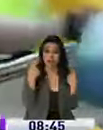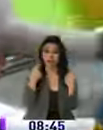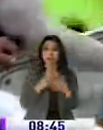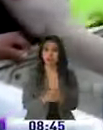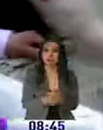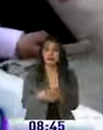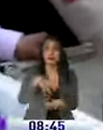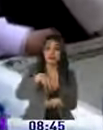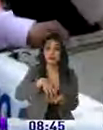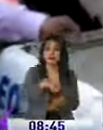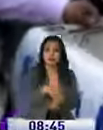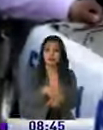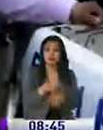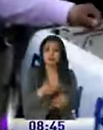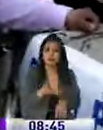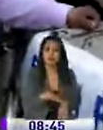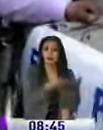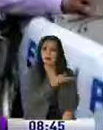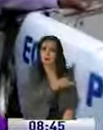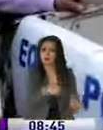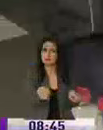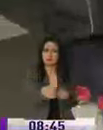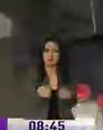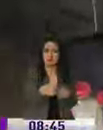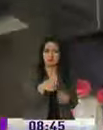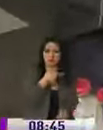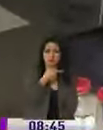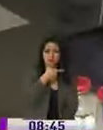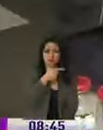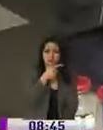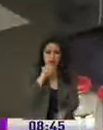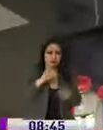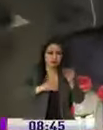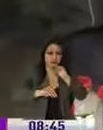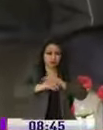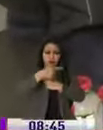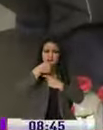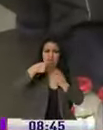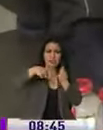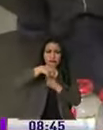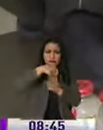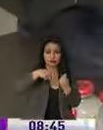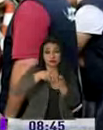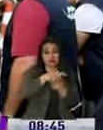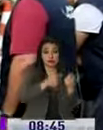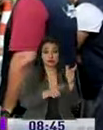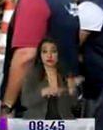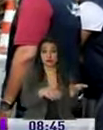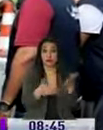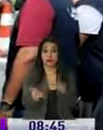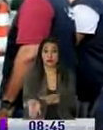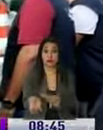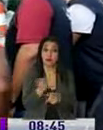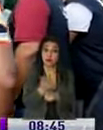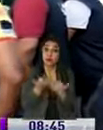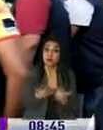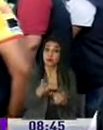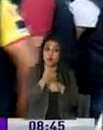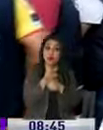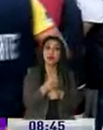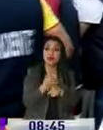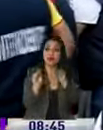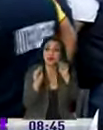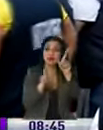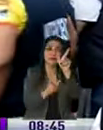ríos tienen antecedentes de lo que es el puro adulterado. Entonces, lo que estamos haciendo es tratando de concientizar a la gente que